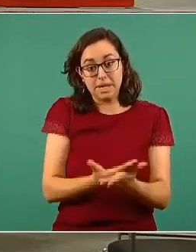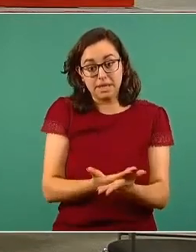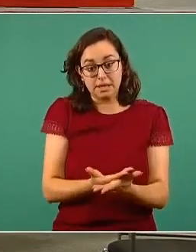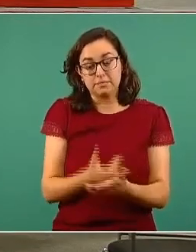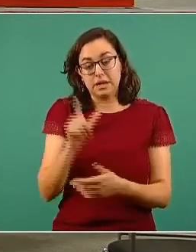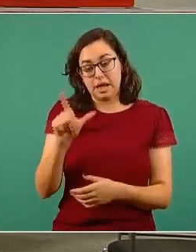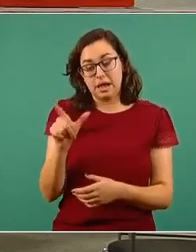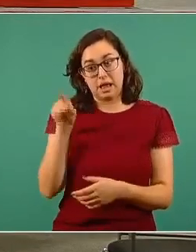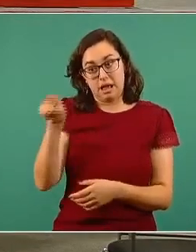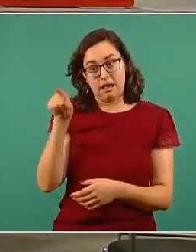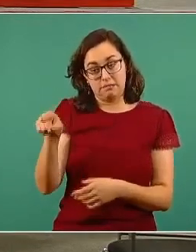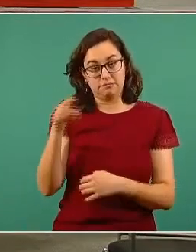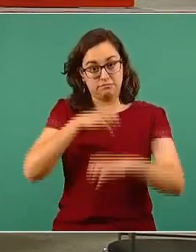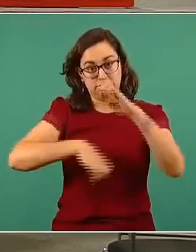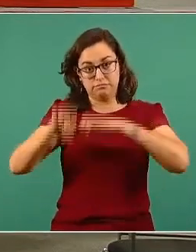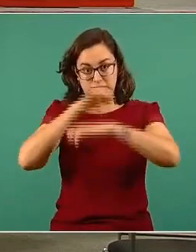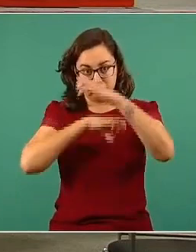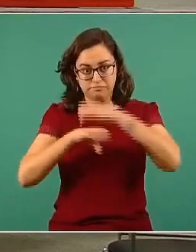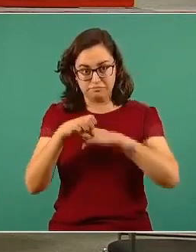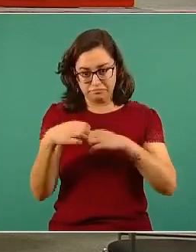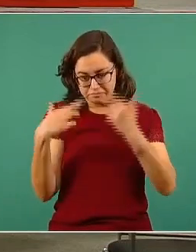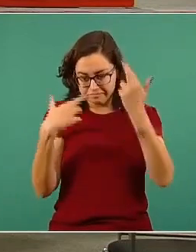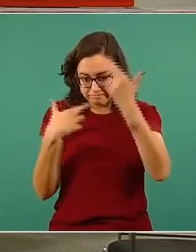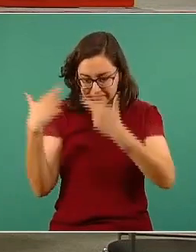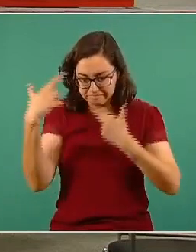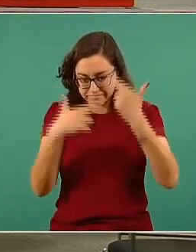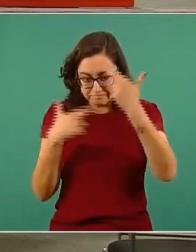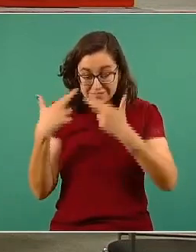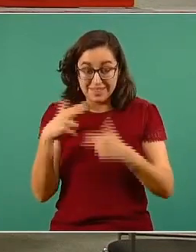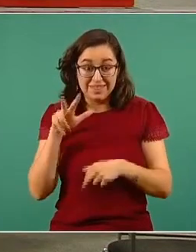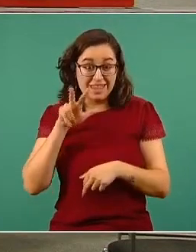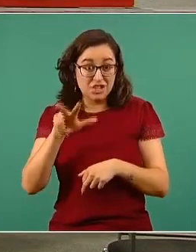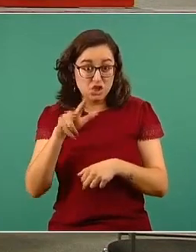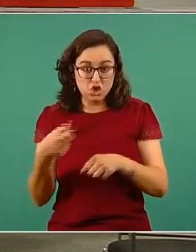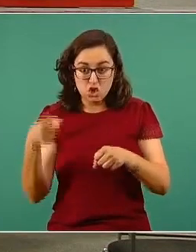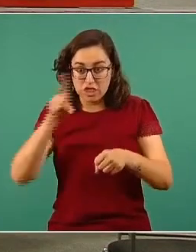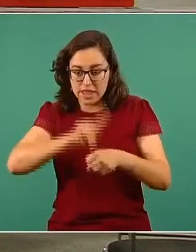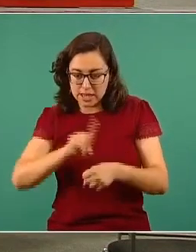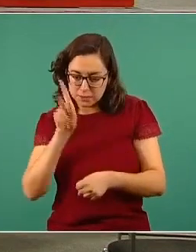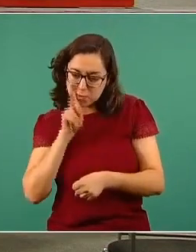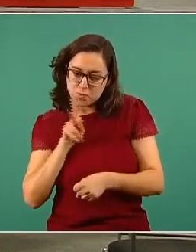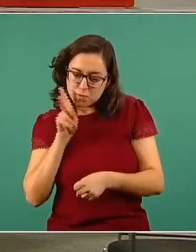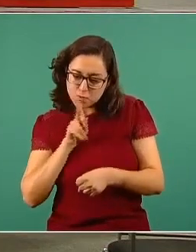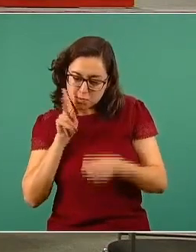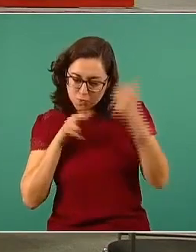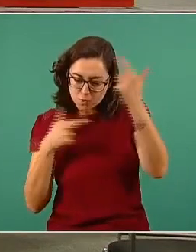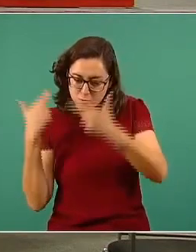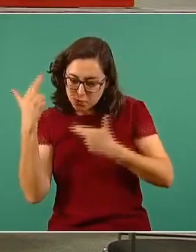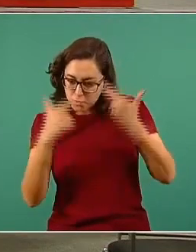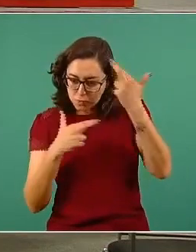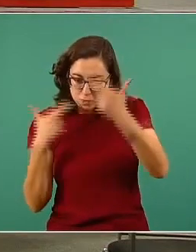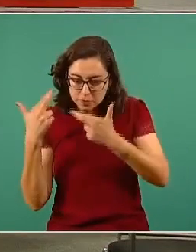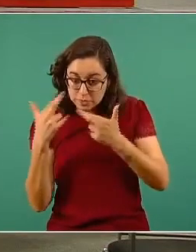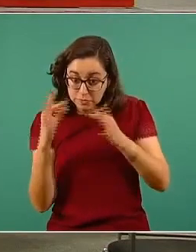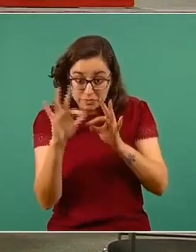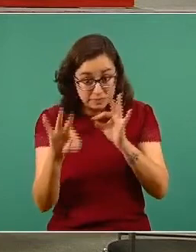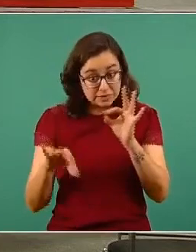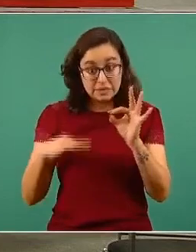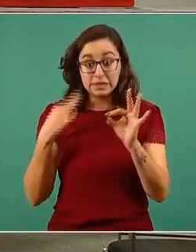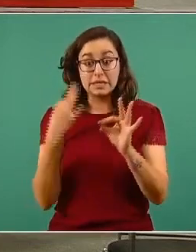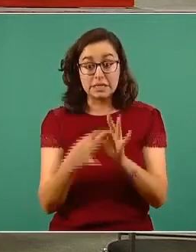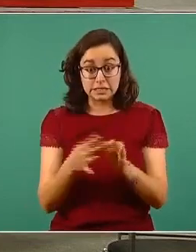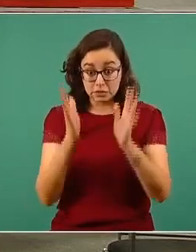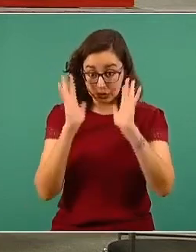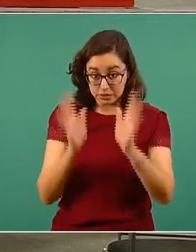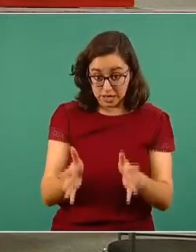conducido de manera muy ordenada y dura 18 días ese proceso. Cuando termine ese proceso,